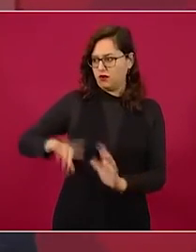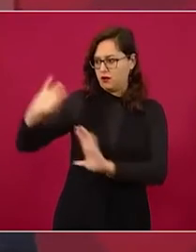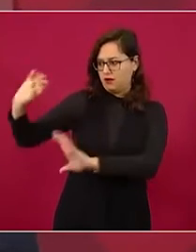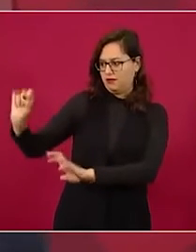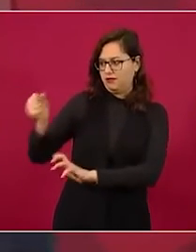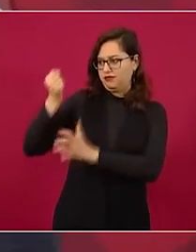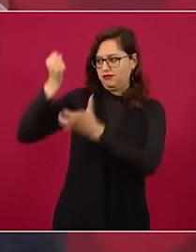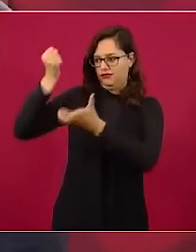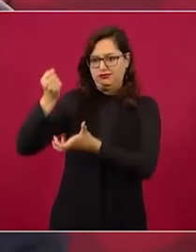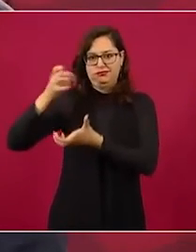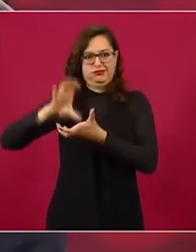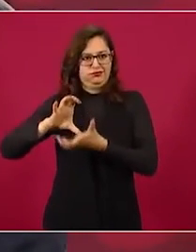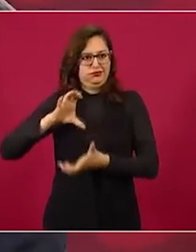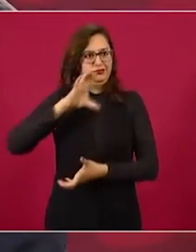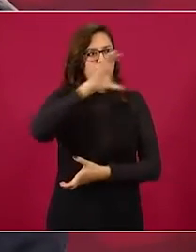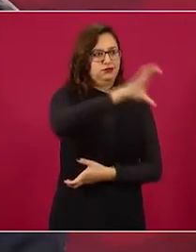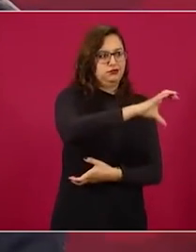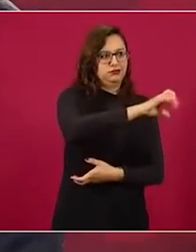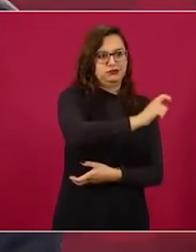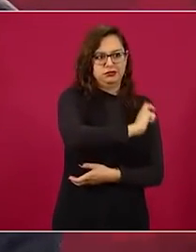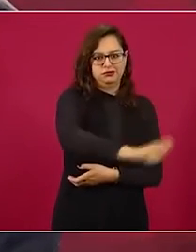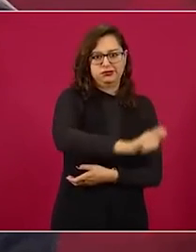y con bienes públicos